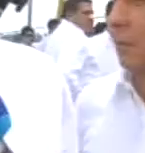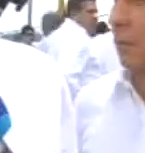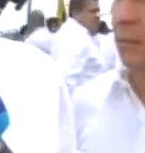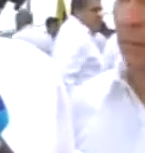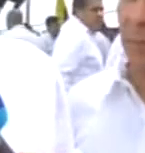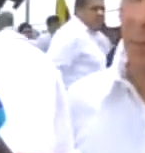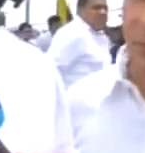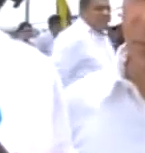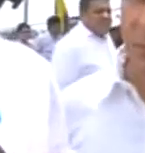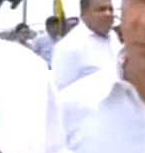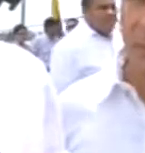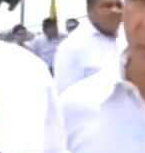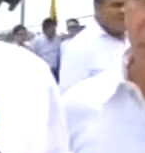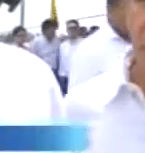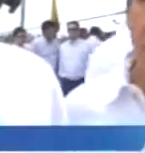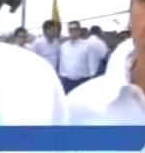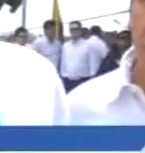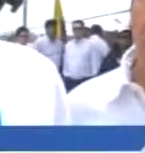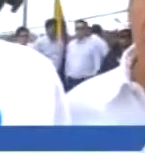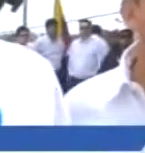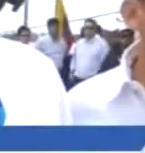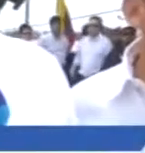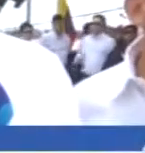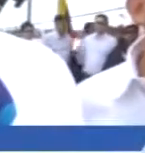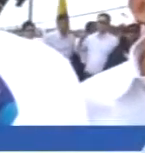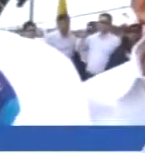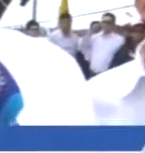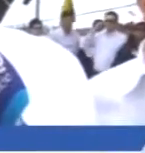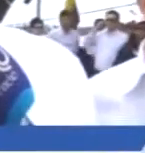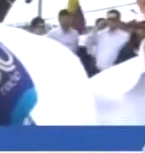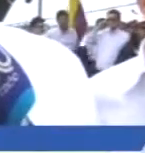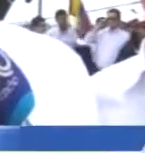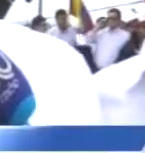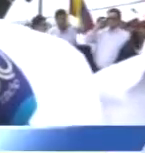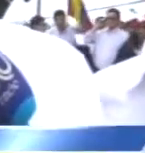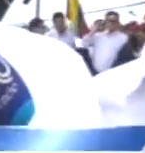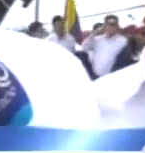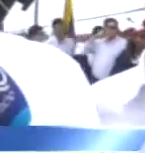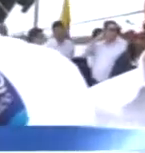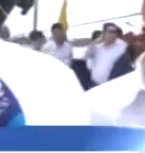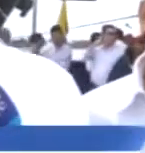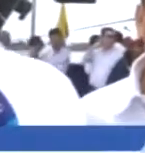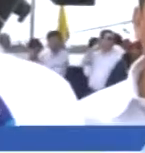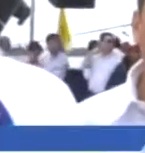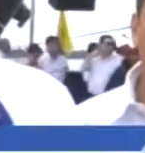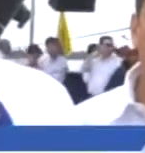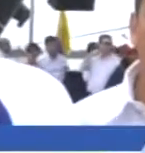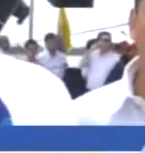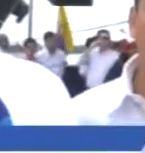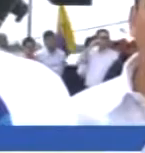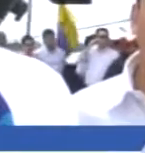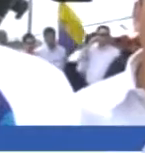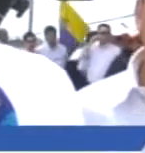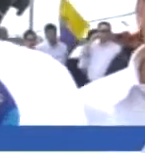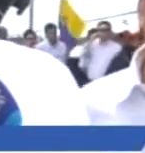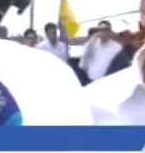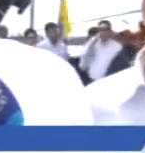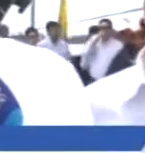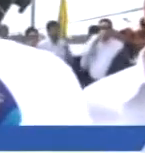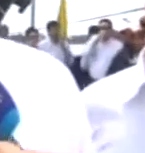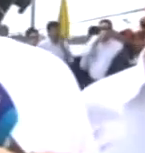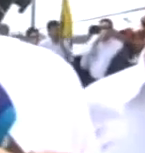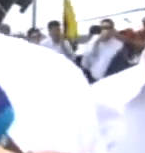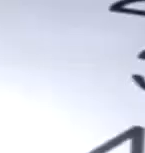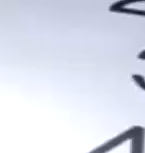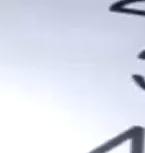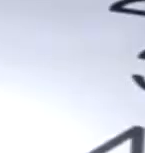Findeter. Ha sido un socio muy activo también en el programa de la vivienda gratuita. De manera que felicitaciones